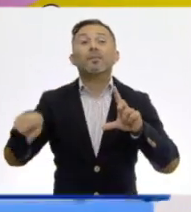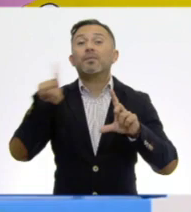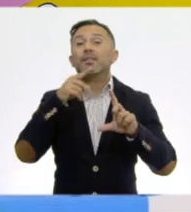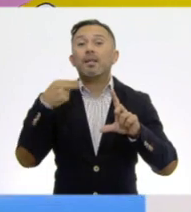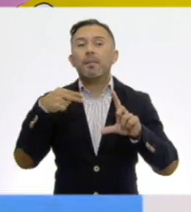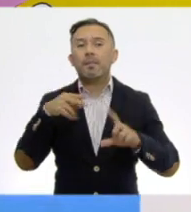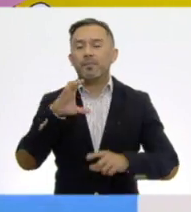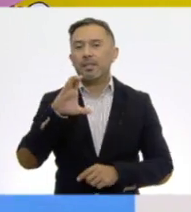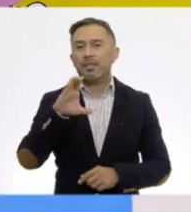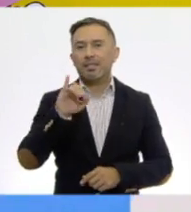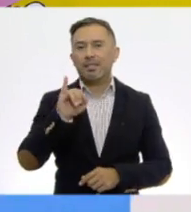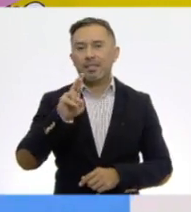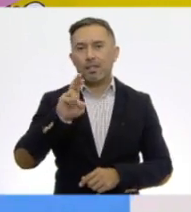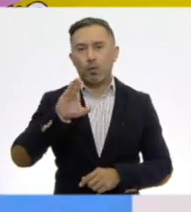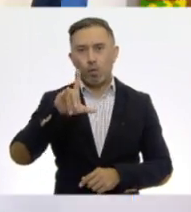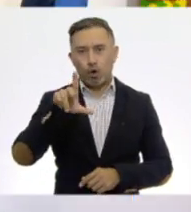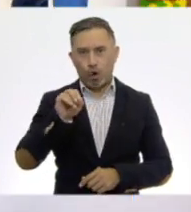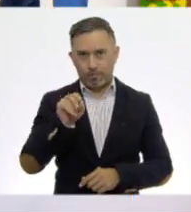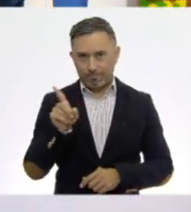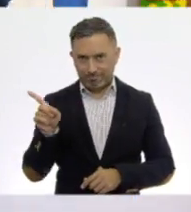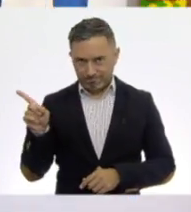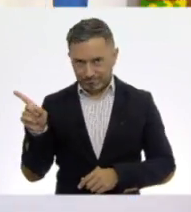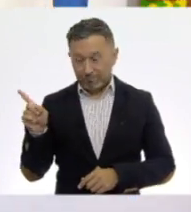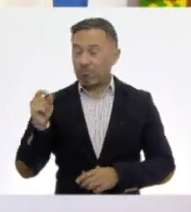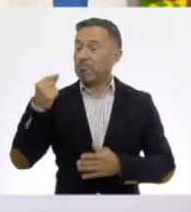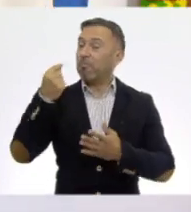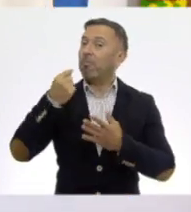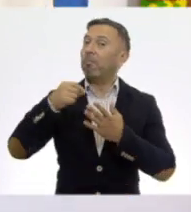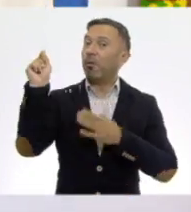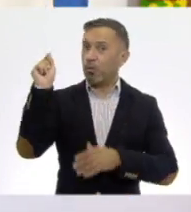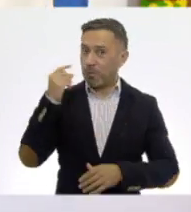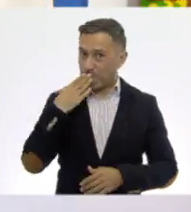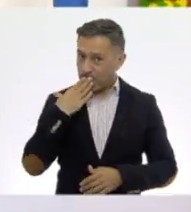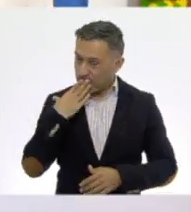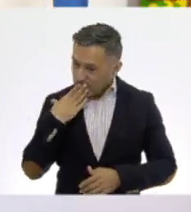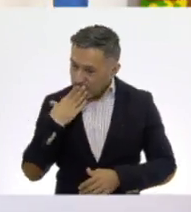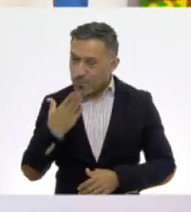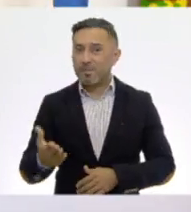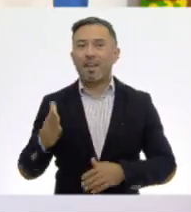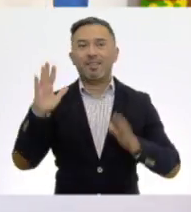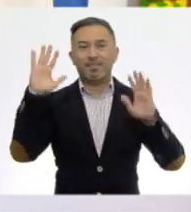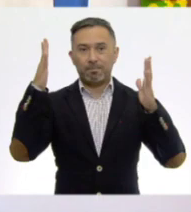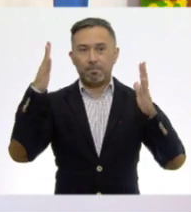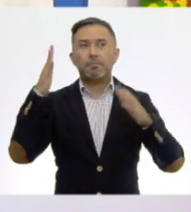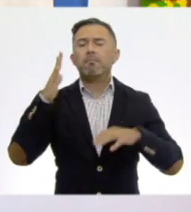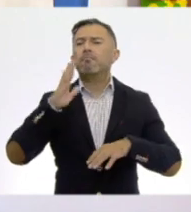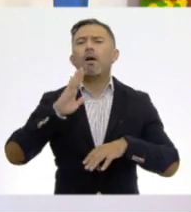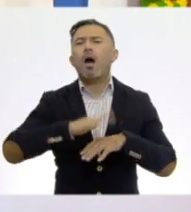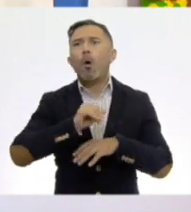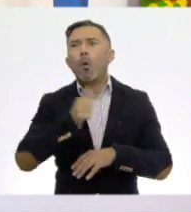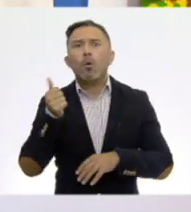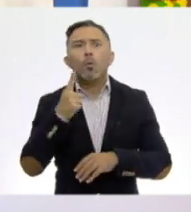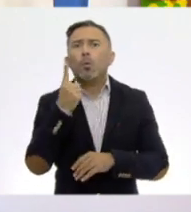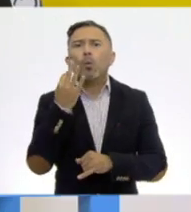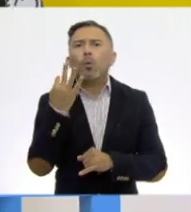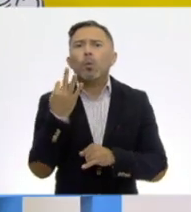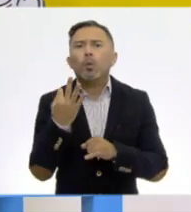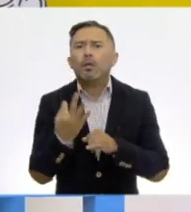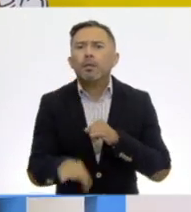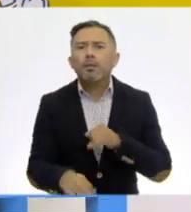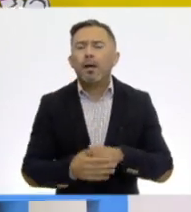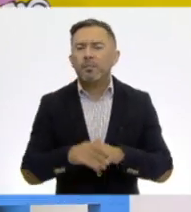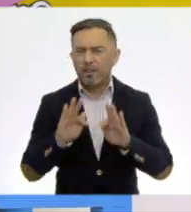círculo. Muy bien, otra palomita. Llevas tres palomitas. Vamos a ver si encuentras la última